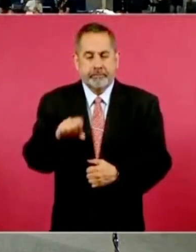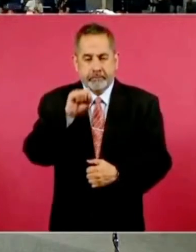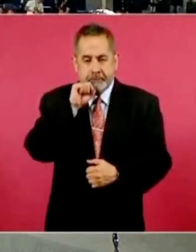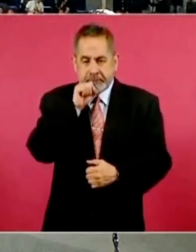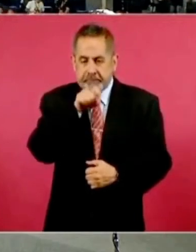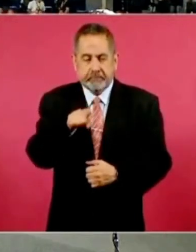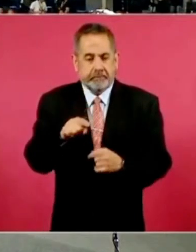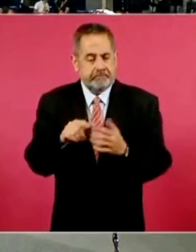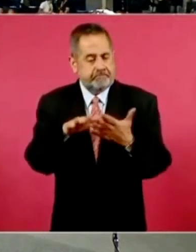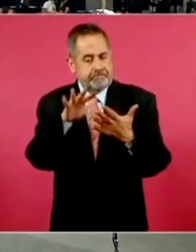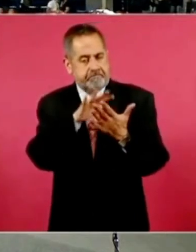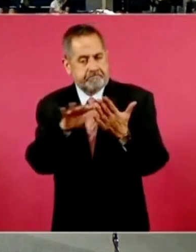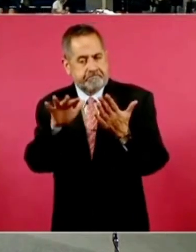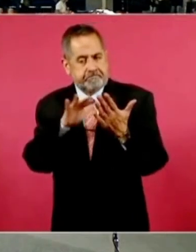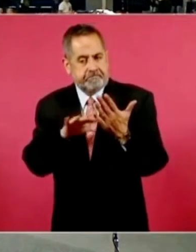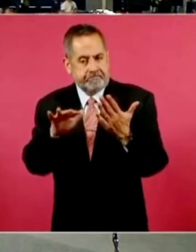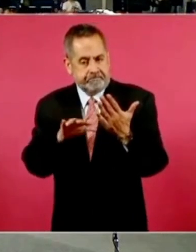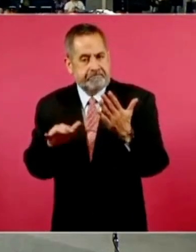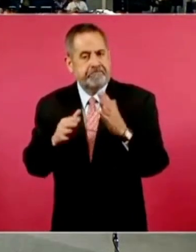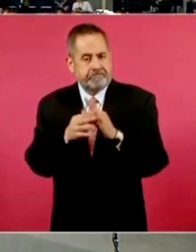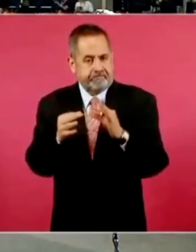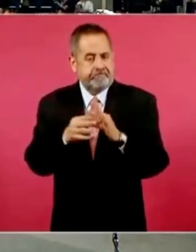también lectura.